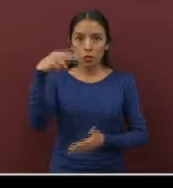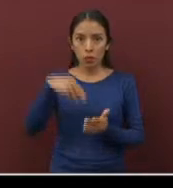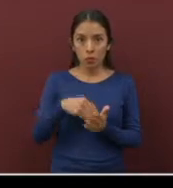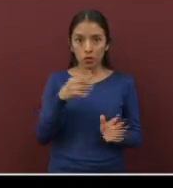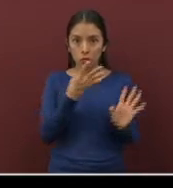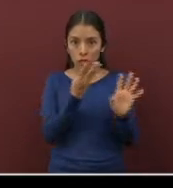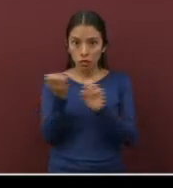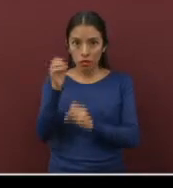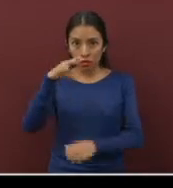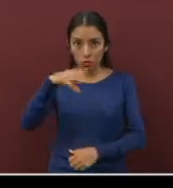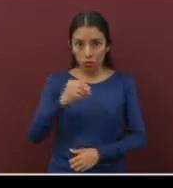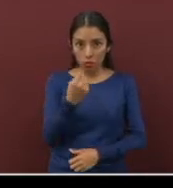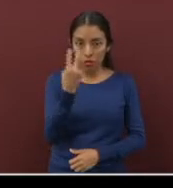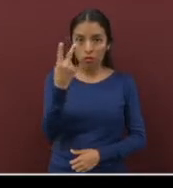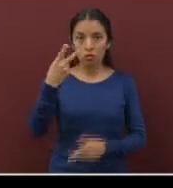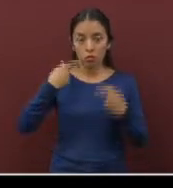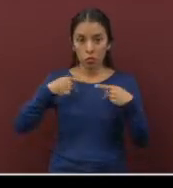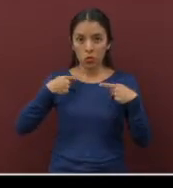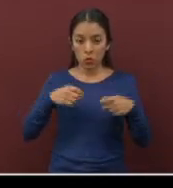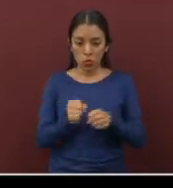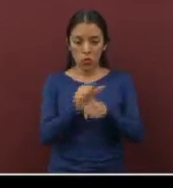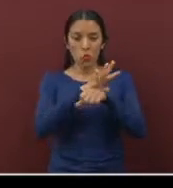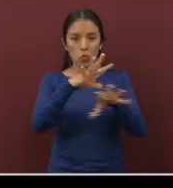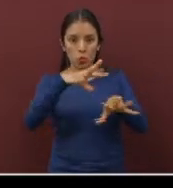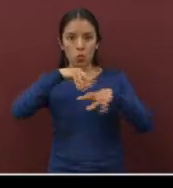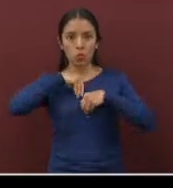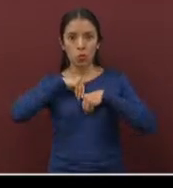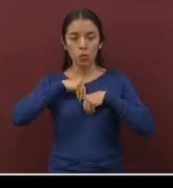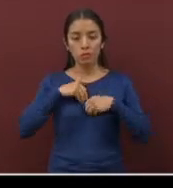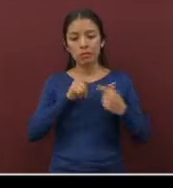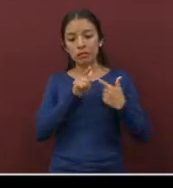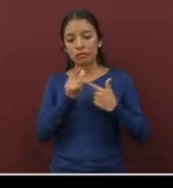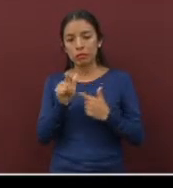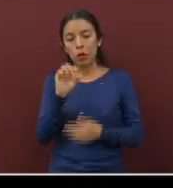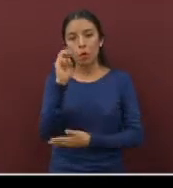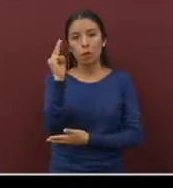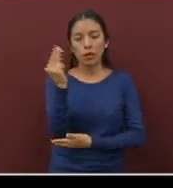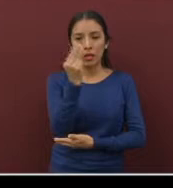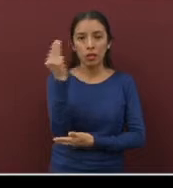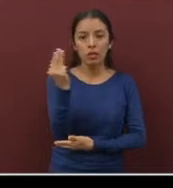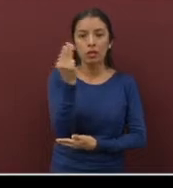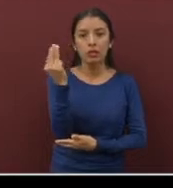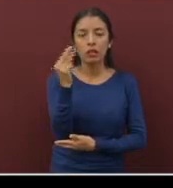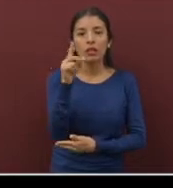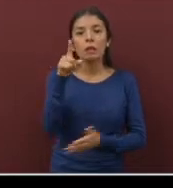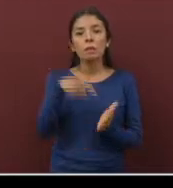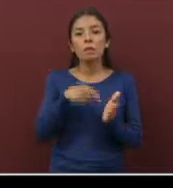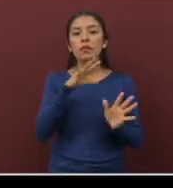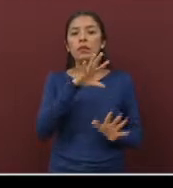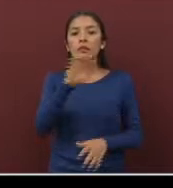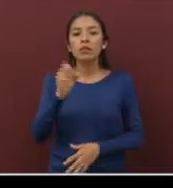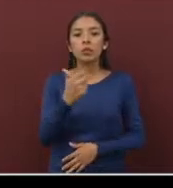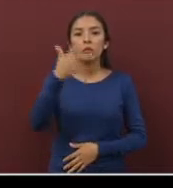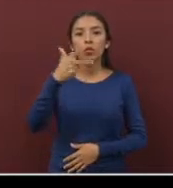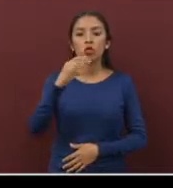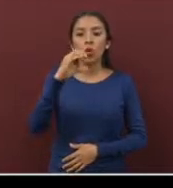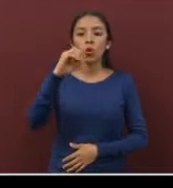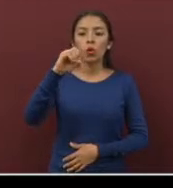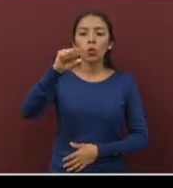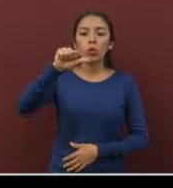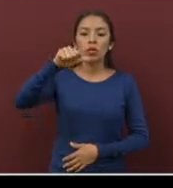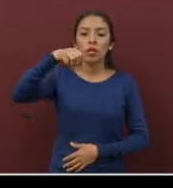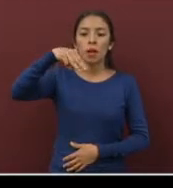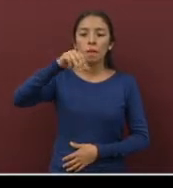novecientos noventa y dos casos positivos continua minatitlán con 1.508 cosamaloapan